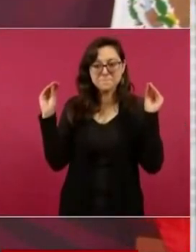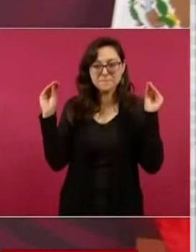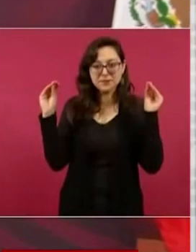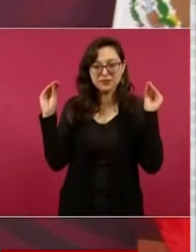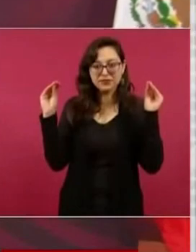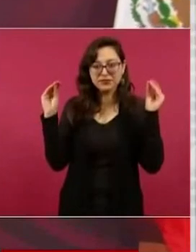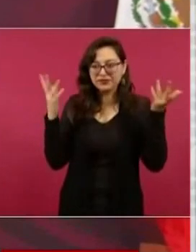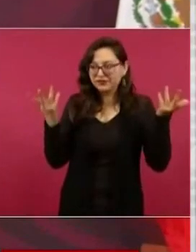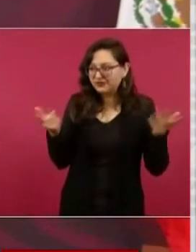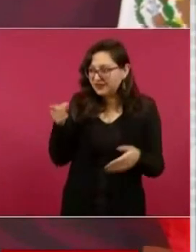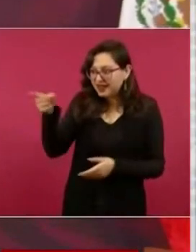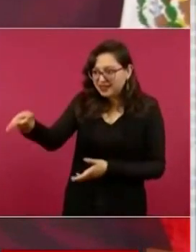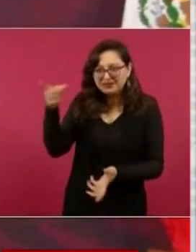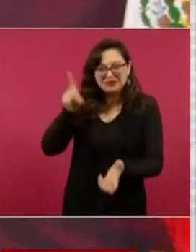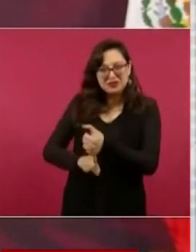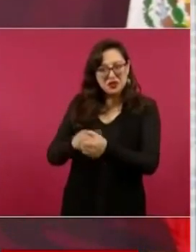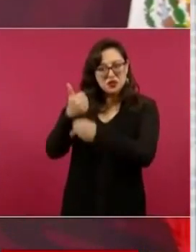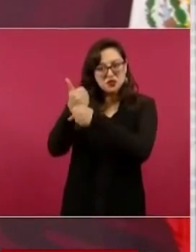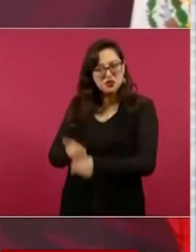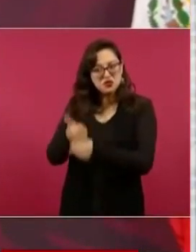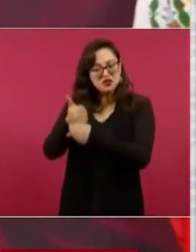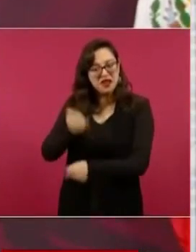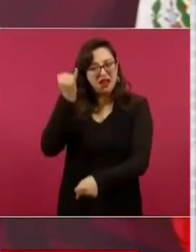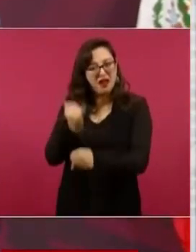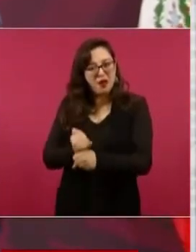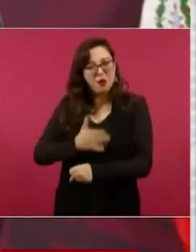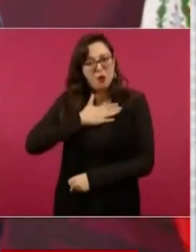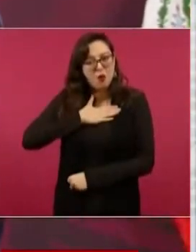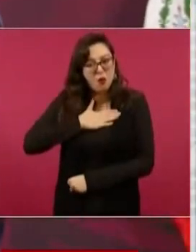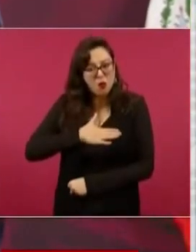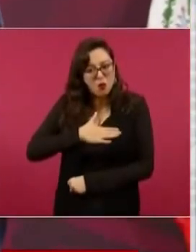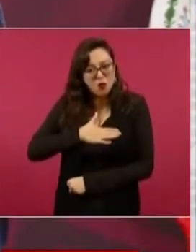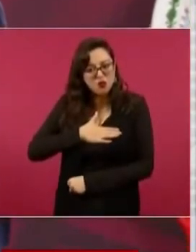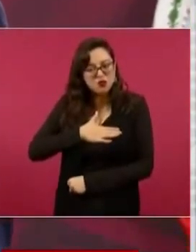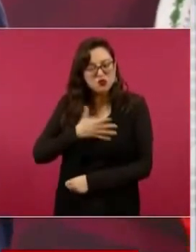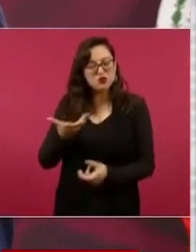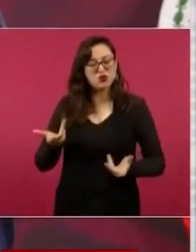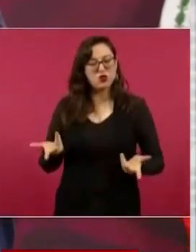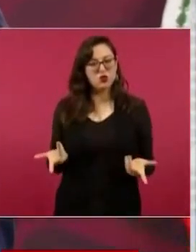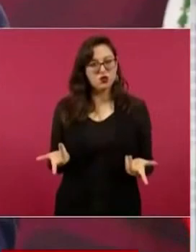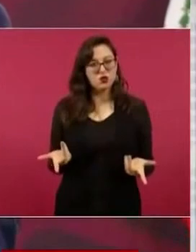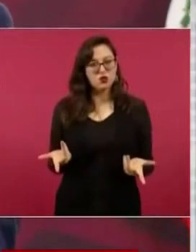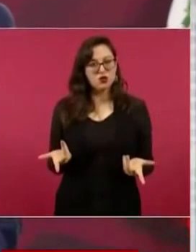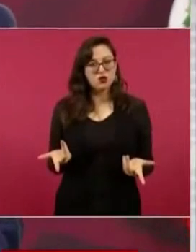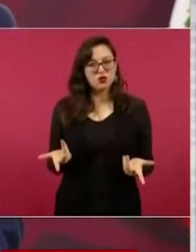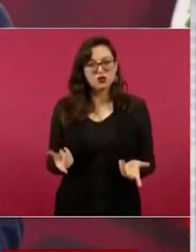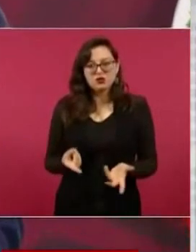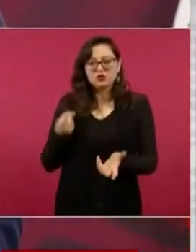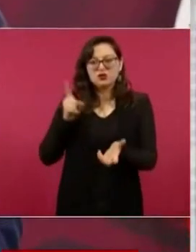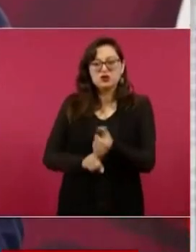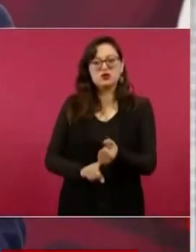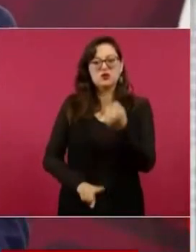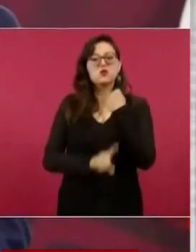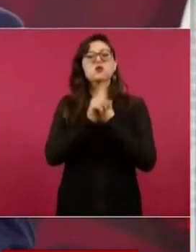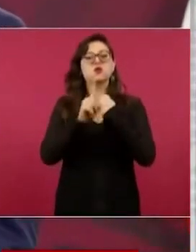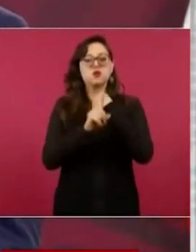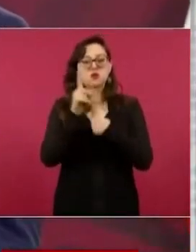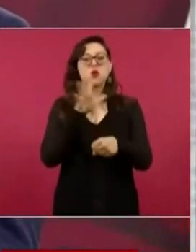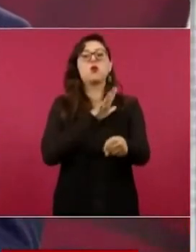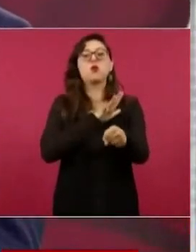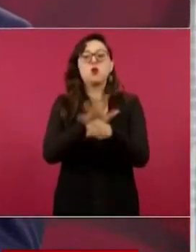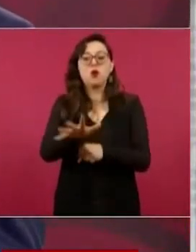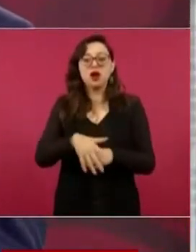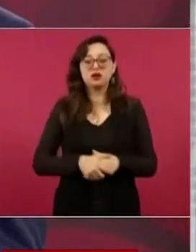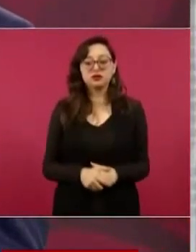ningún otro presidente esté pidiendo eso así que más bien Él se está aislando en esta posición absolutamente